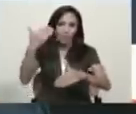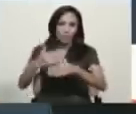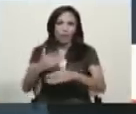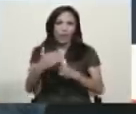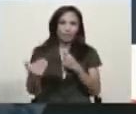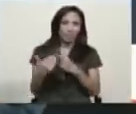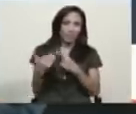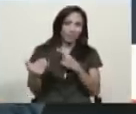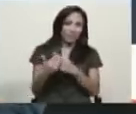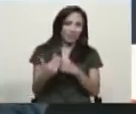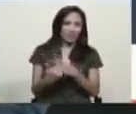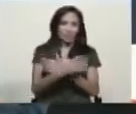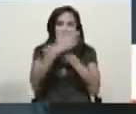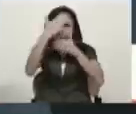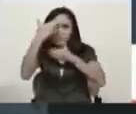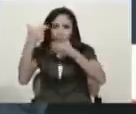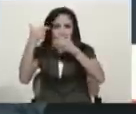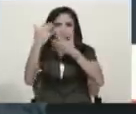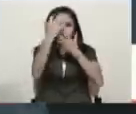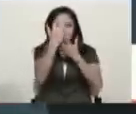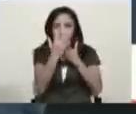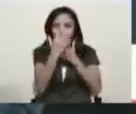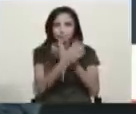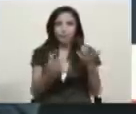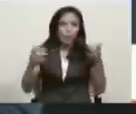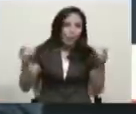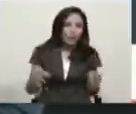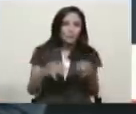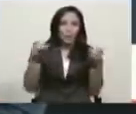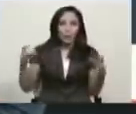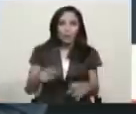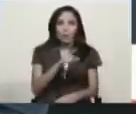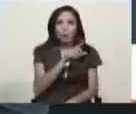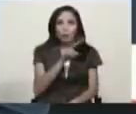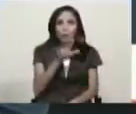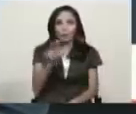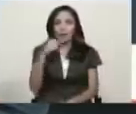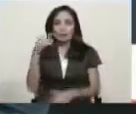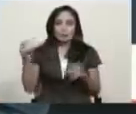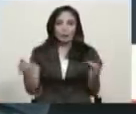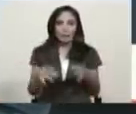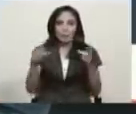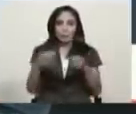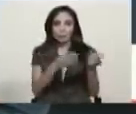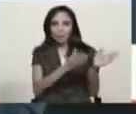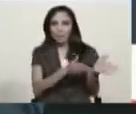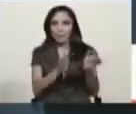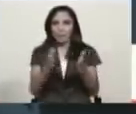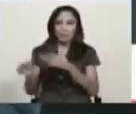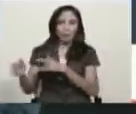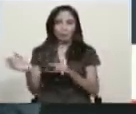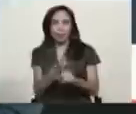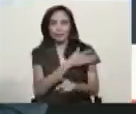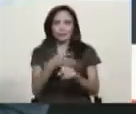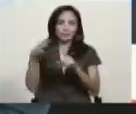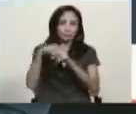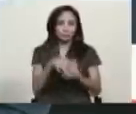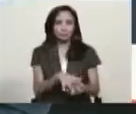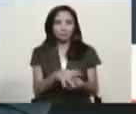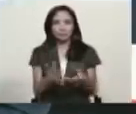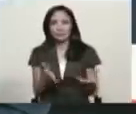ataques, atentados, Guarimba 1, Guarimba 2, Guarimba 3, violencia,